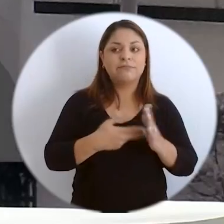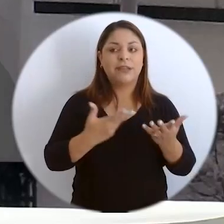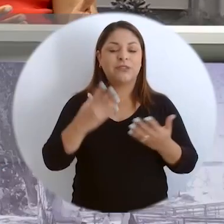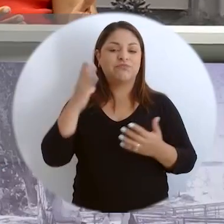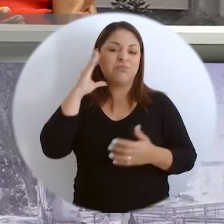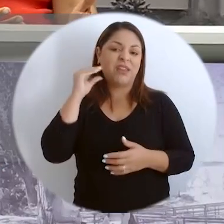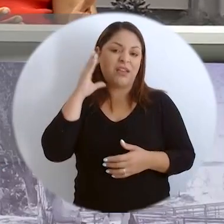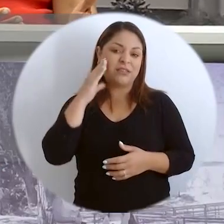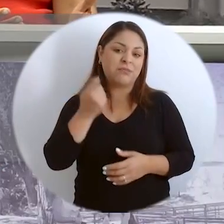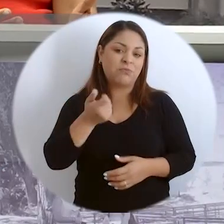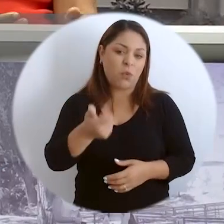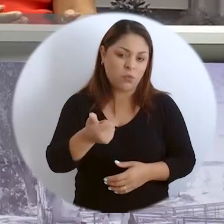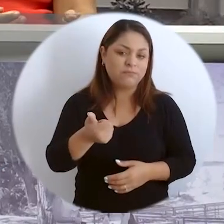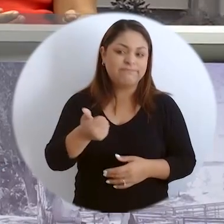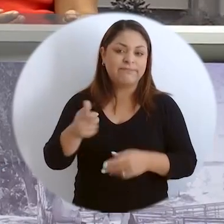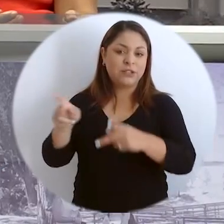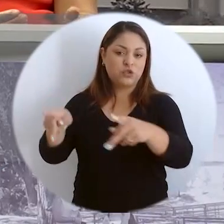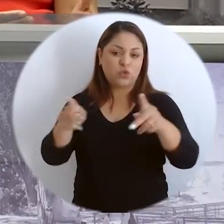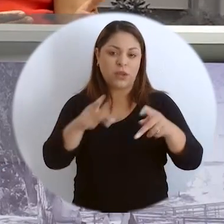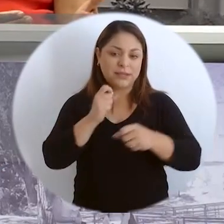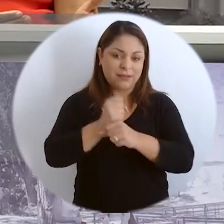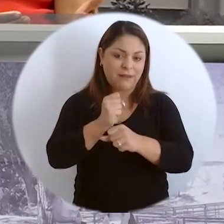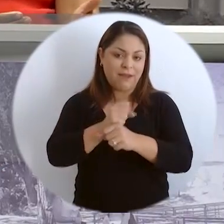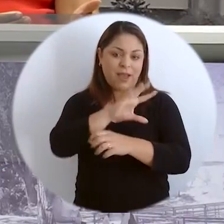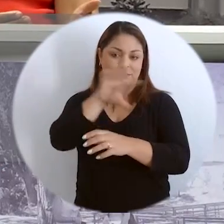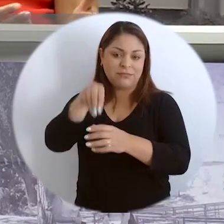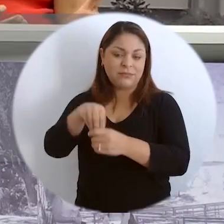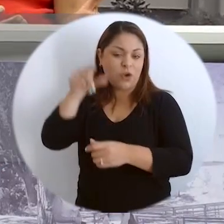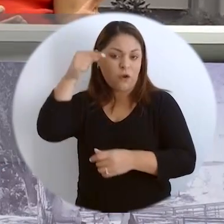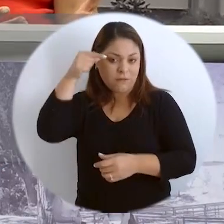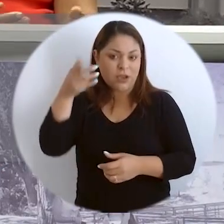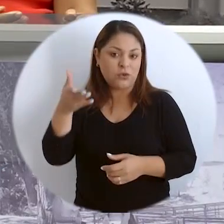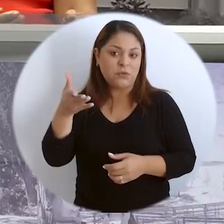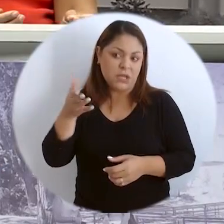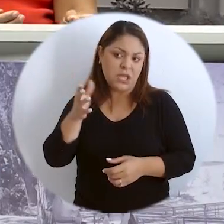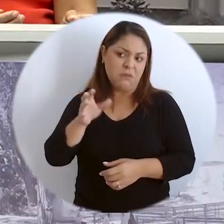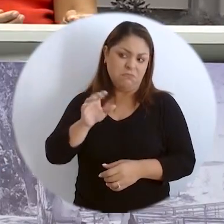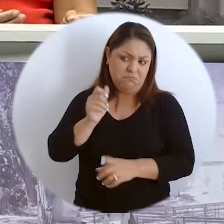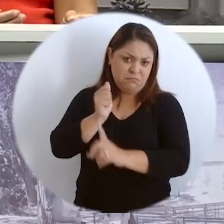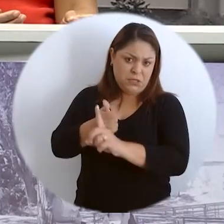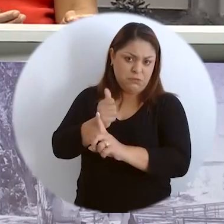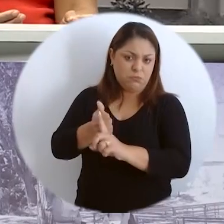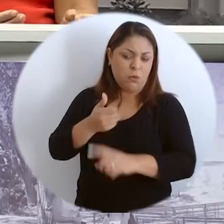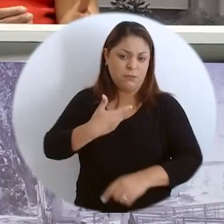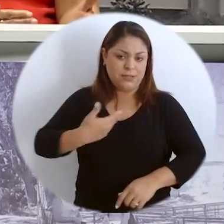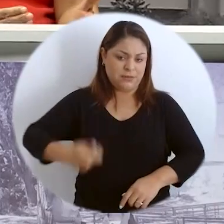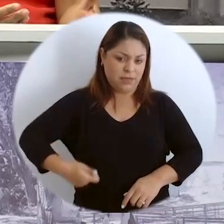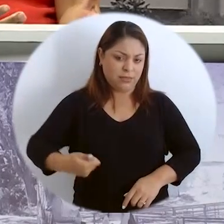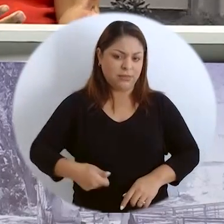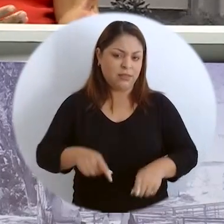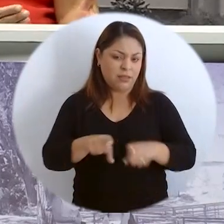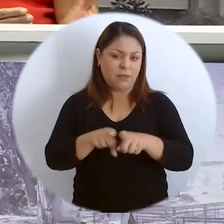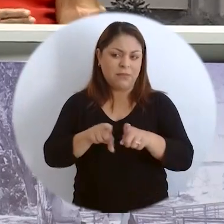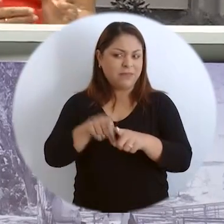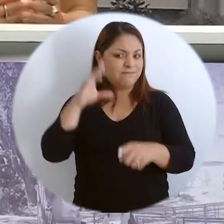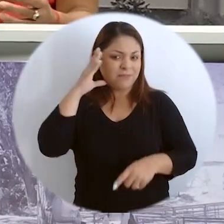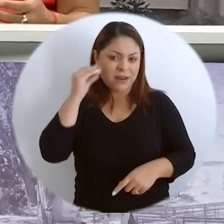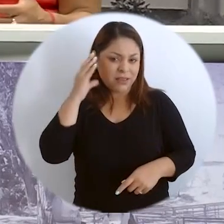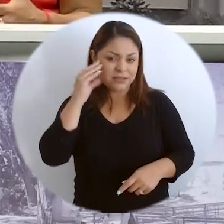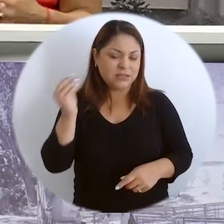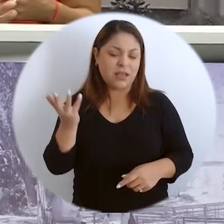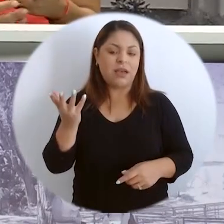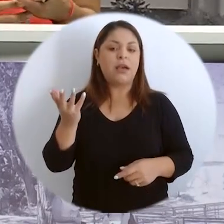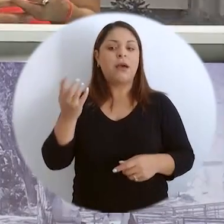de las personas que están vinculadas al gobierno y a la propia figura del gobernante, la inexperiencia con respecto al